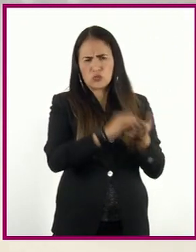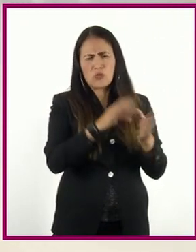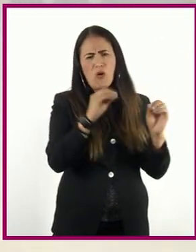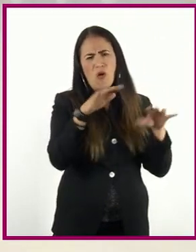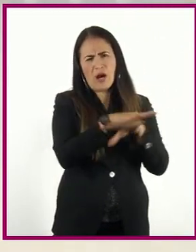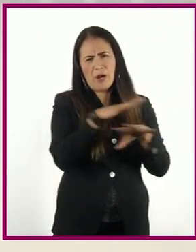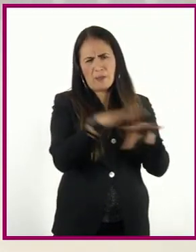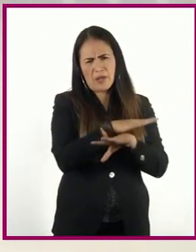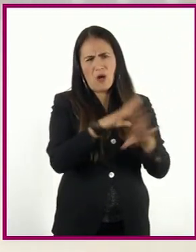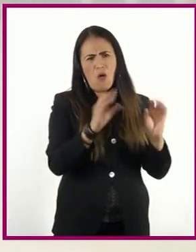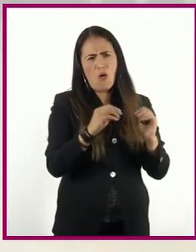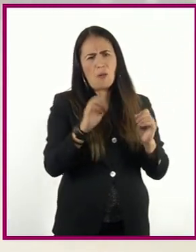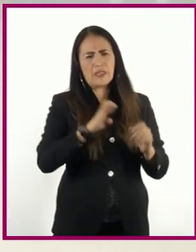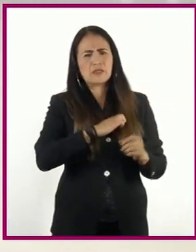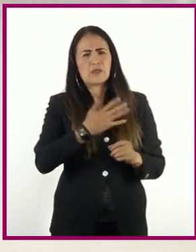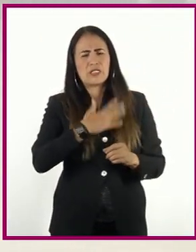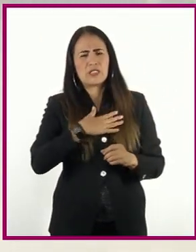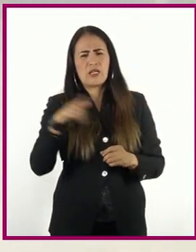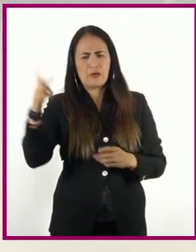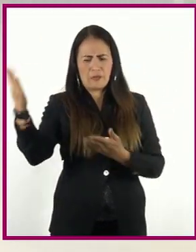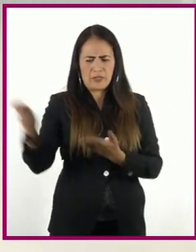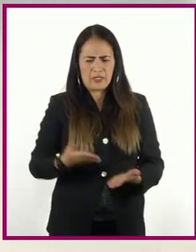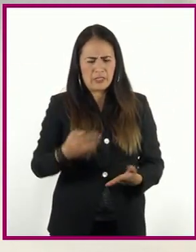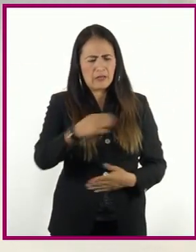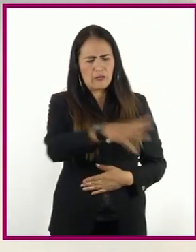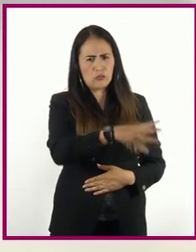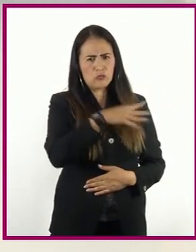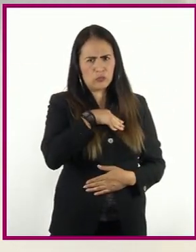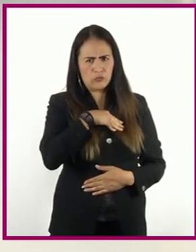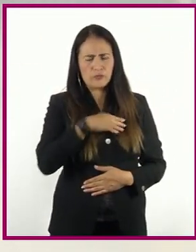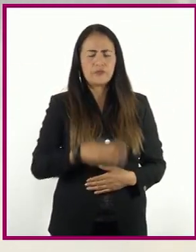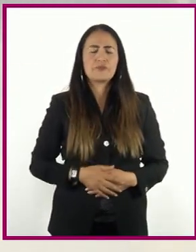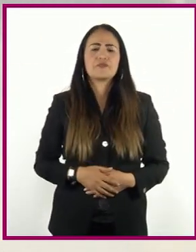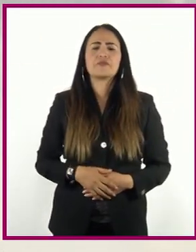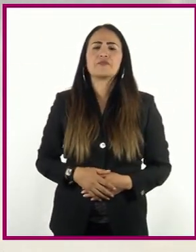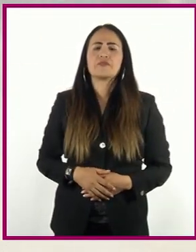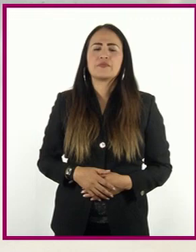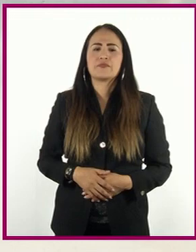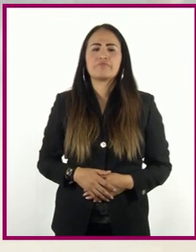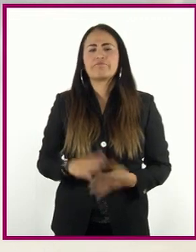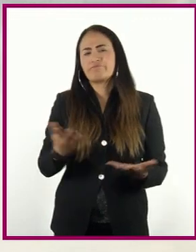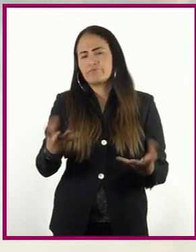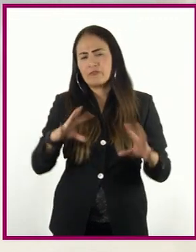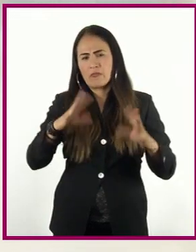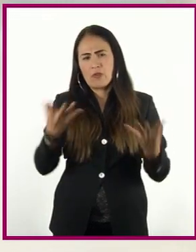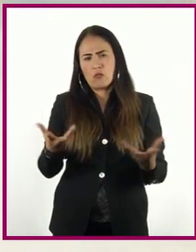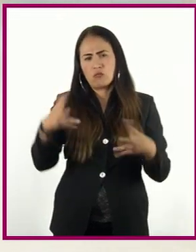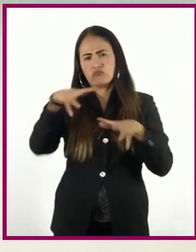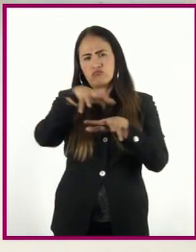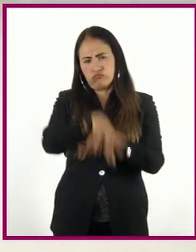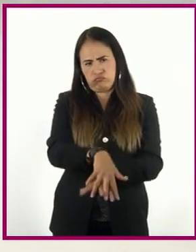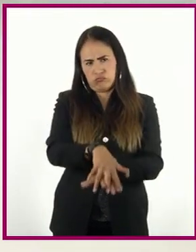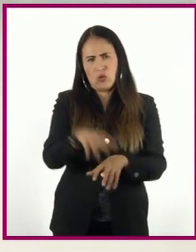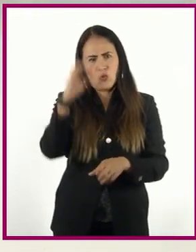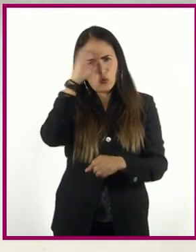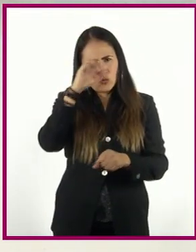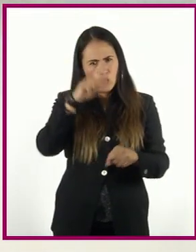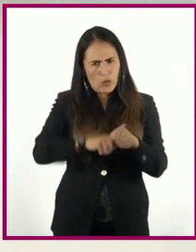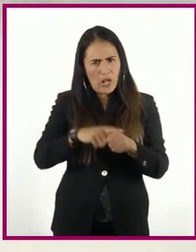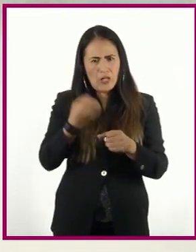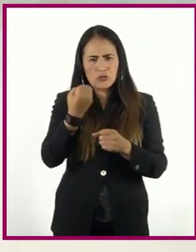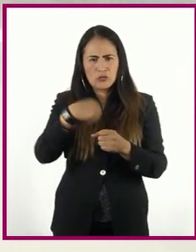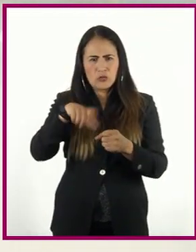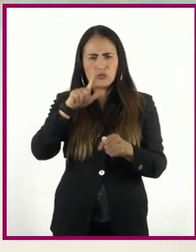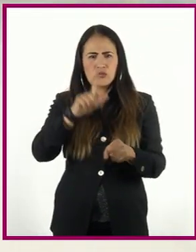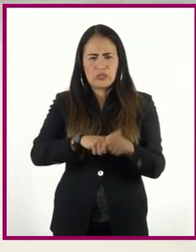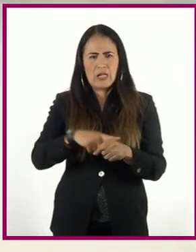y adoptadas por los nuevos pobladores de la Nueva España, generando un mestizaje cultural y social que